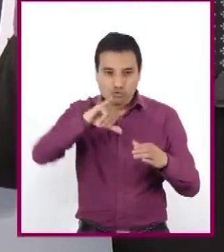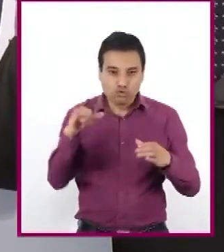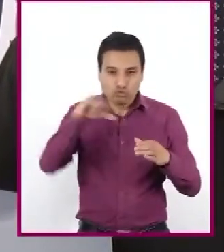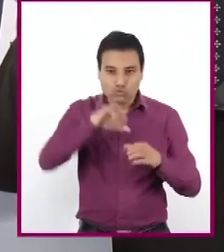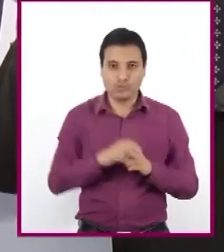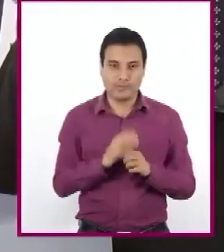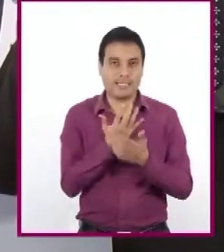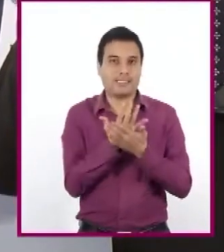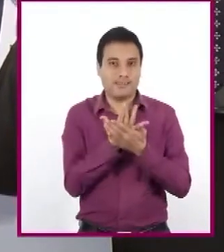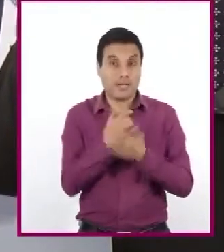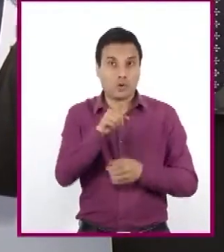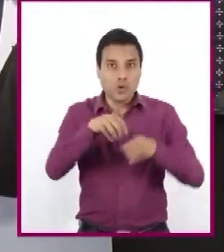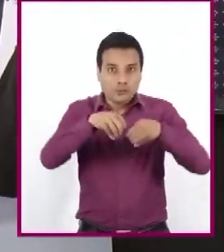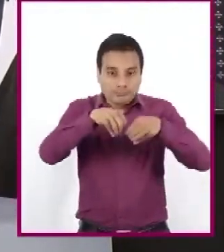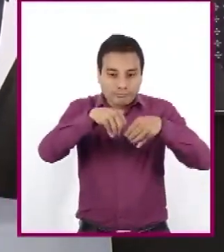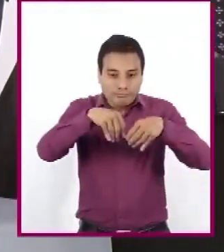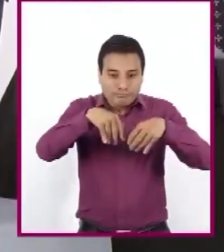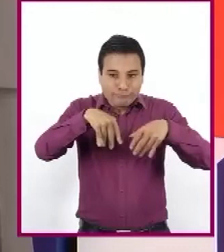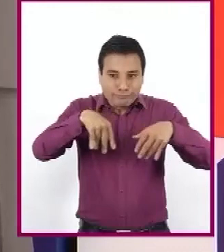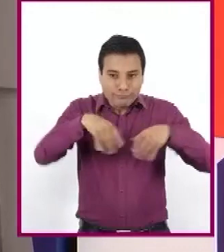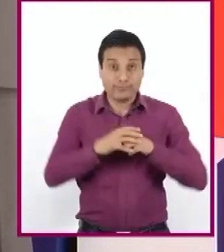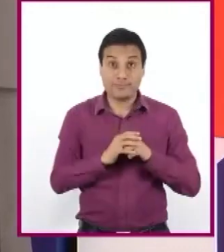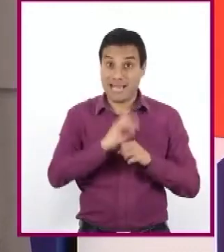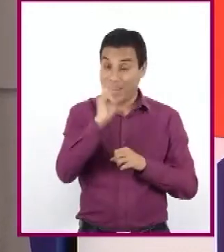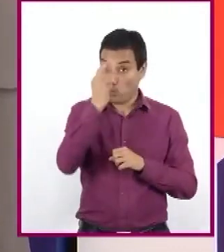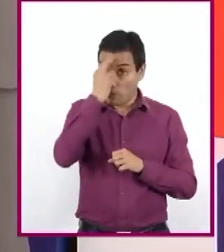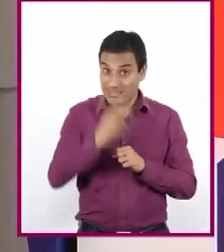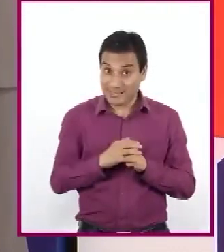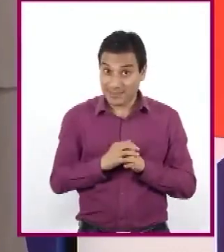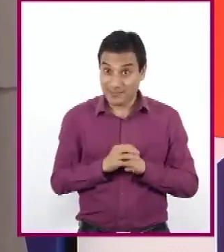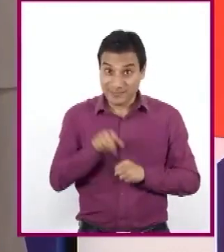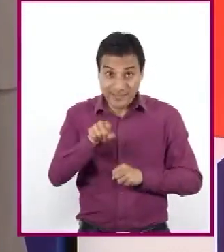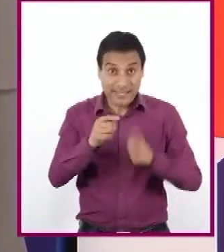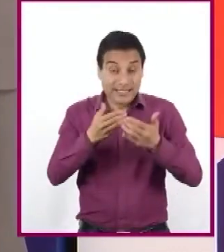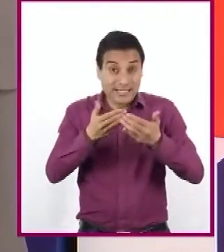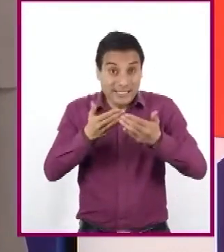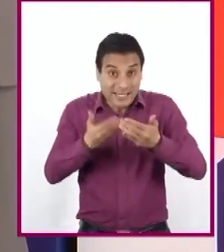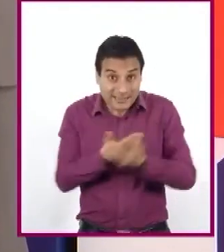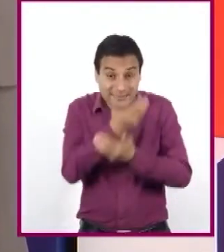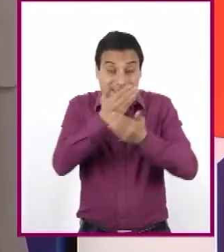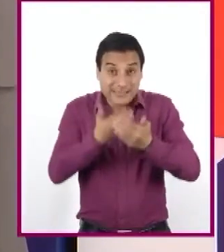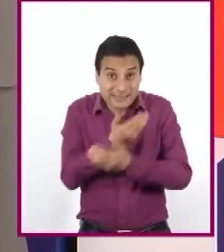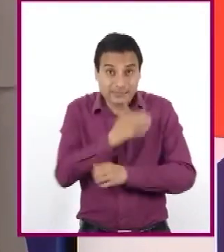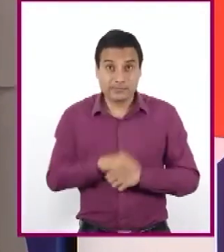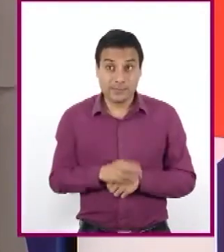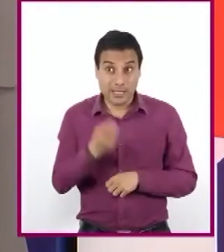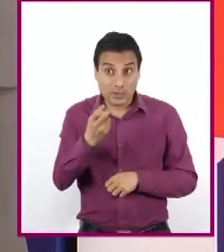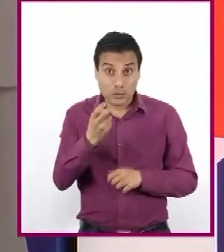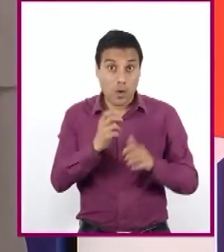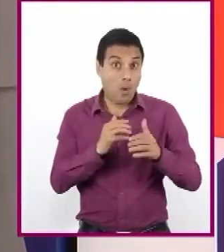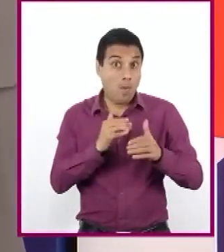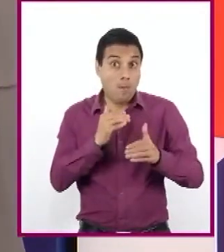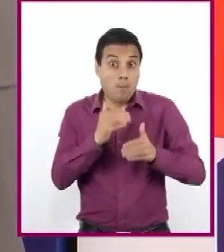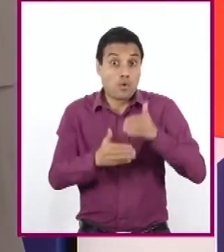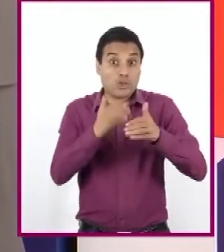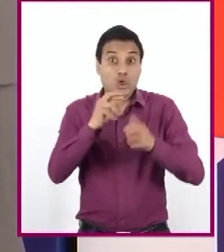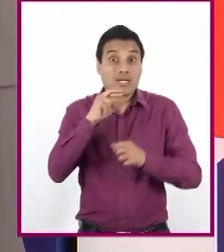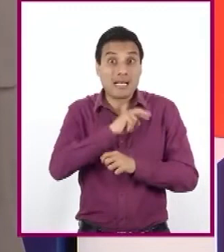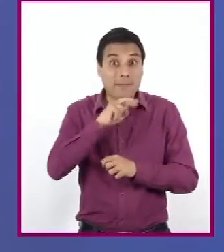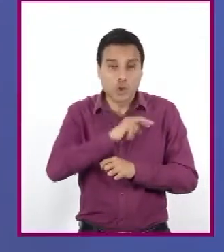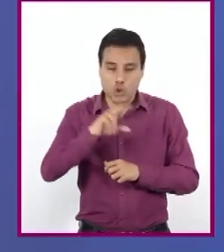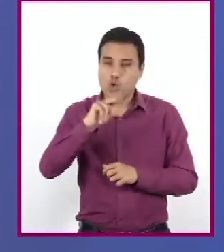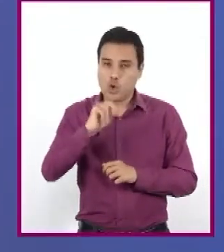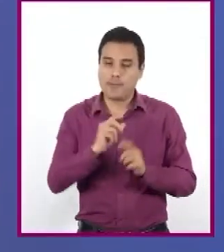Recuerden tener paciencia, ya que la reproducción asexual a través de este método por esquejes no es un proceso que tenga resultados